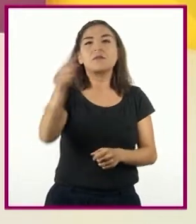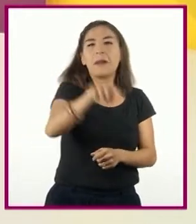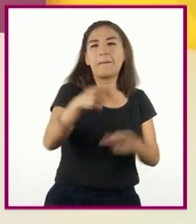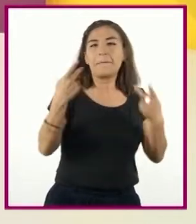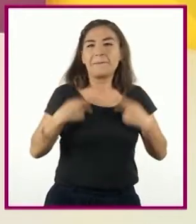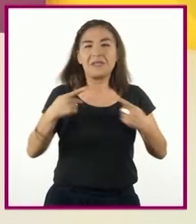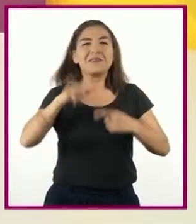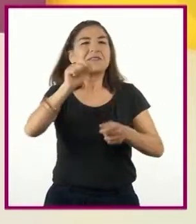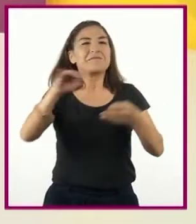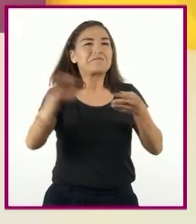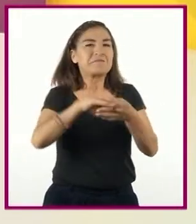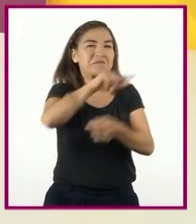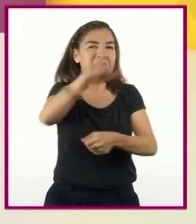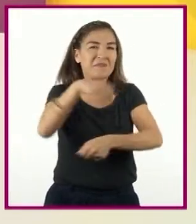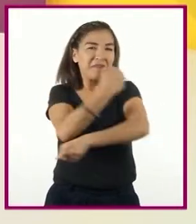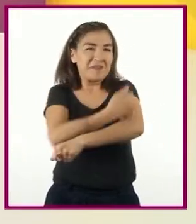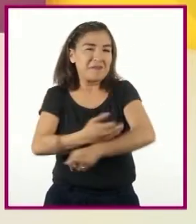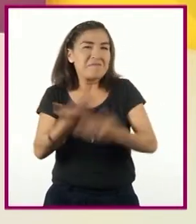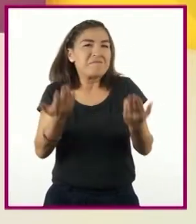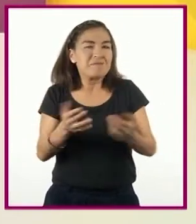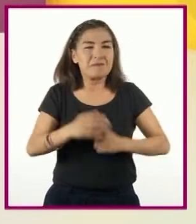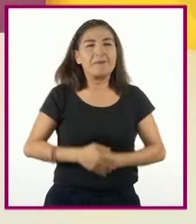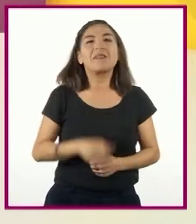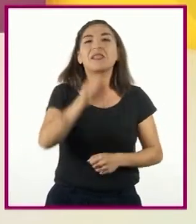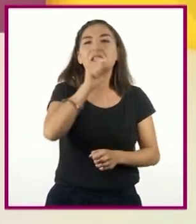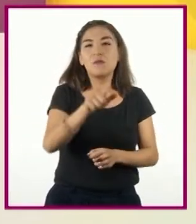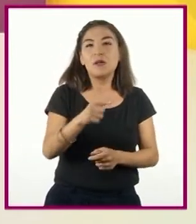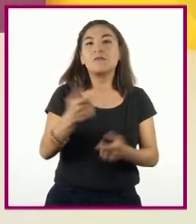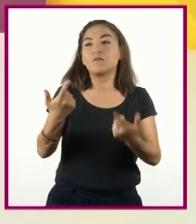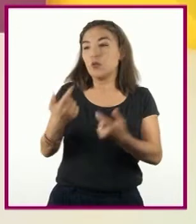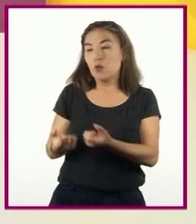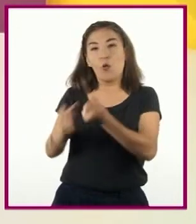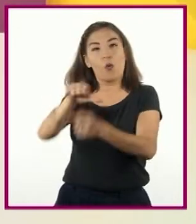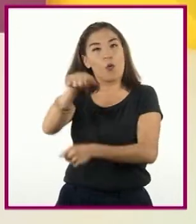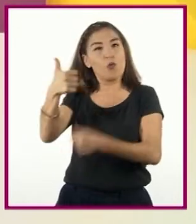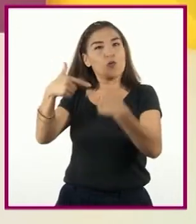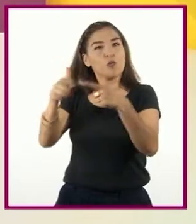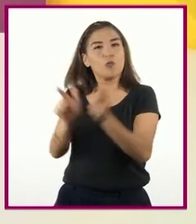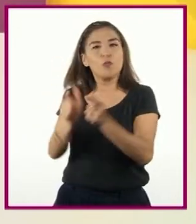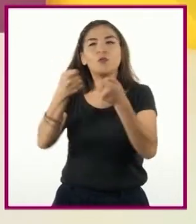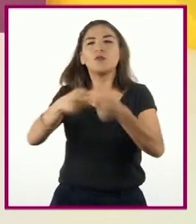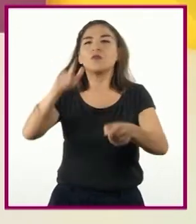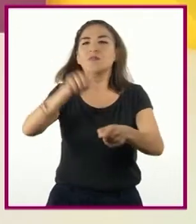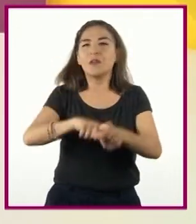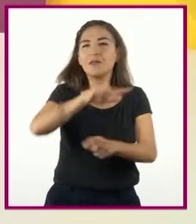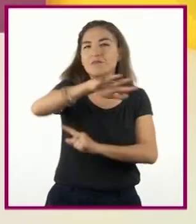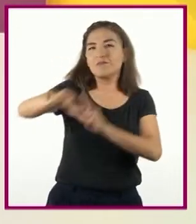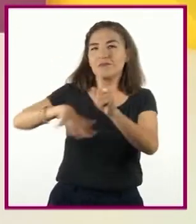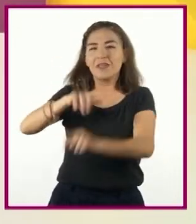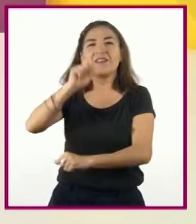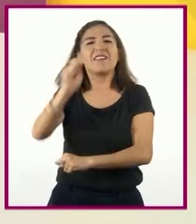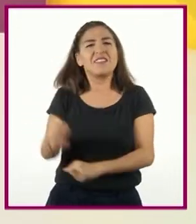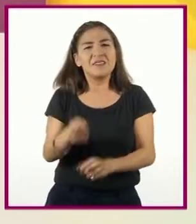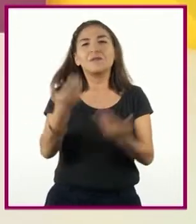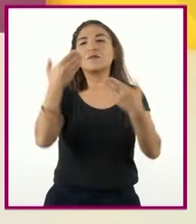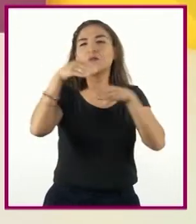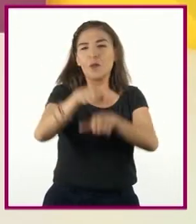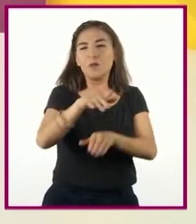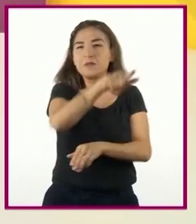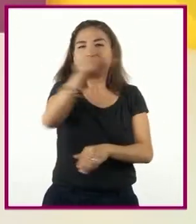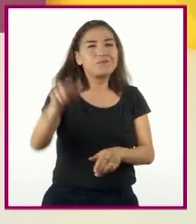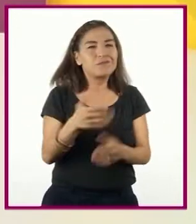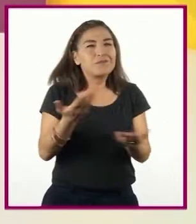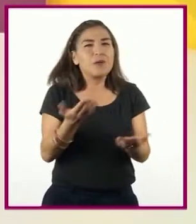más cercanas, pero también a los diversos grupos sociales de sus entornos e incluso de aquellos con los que